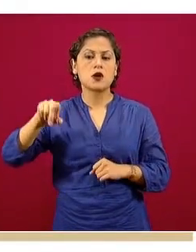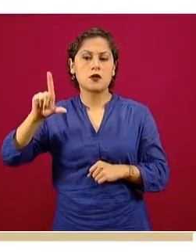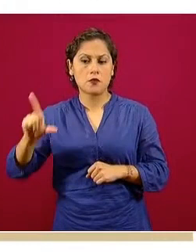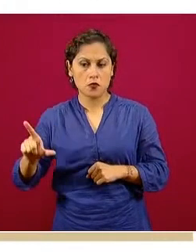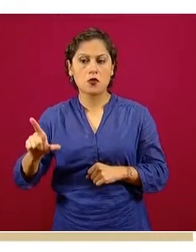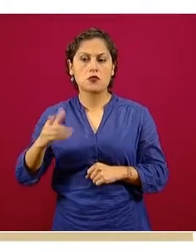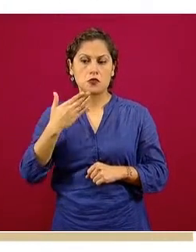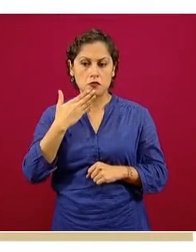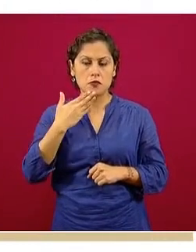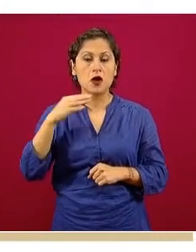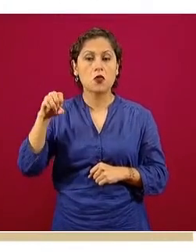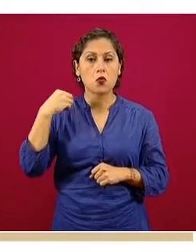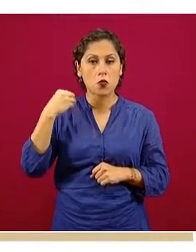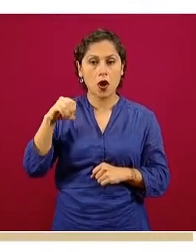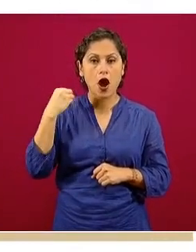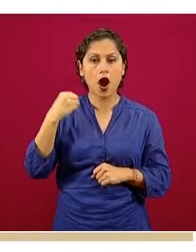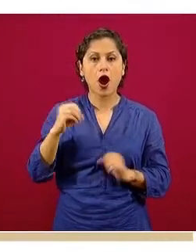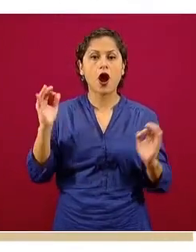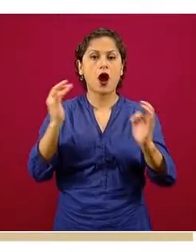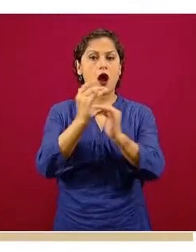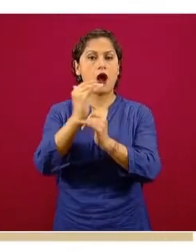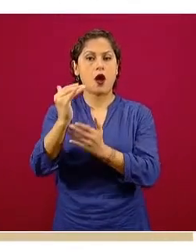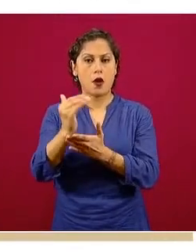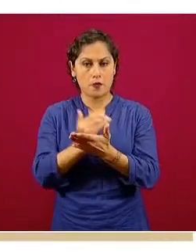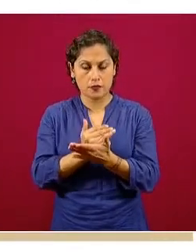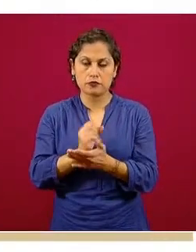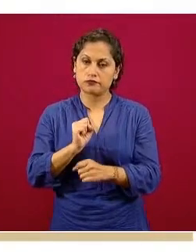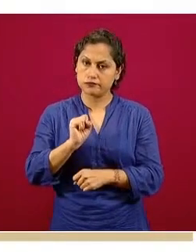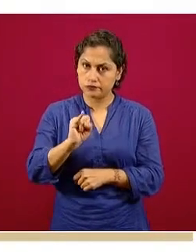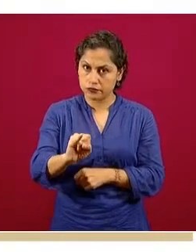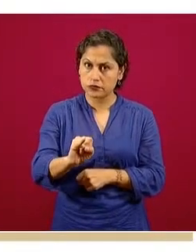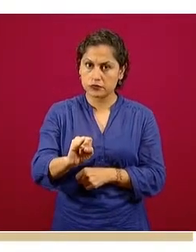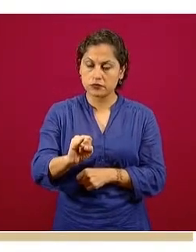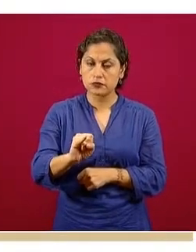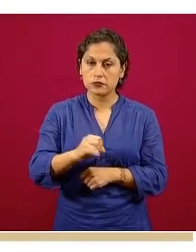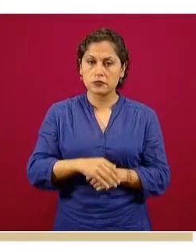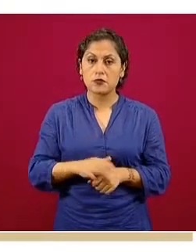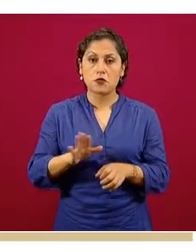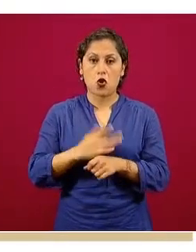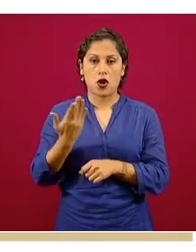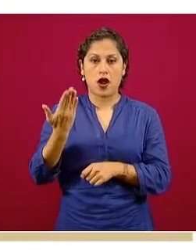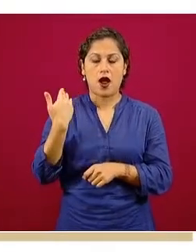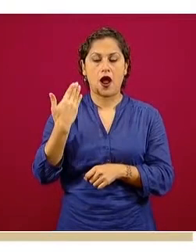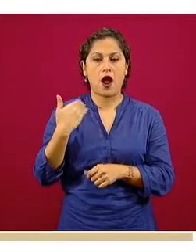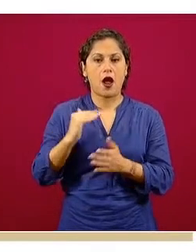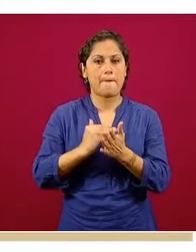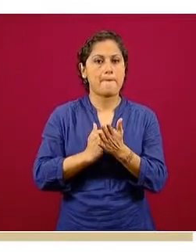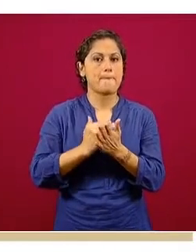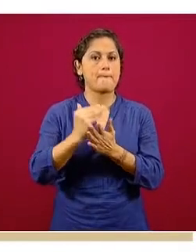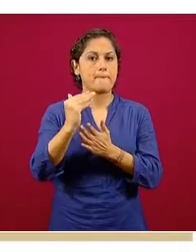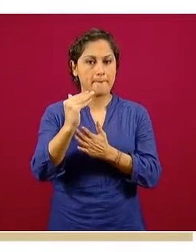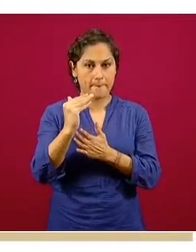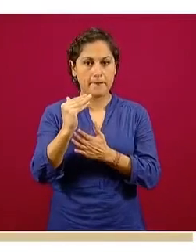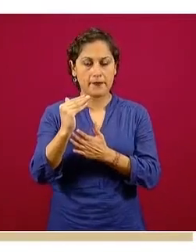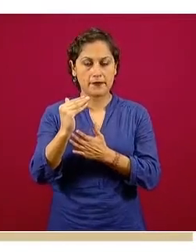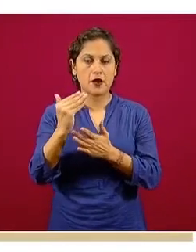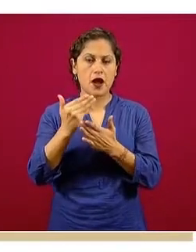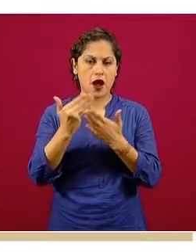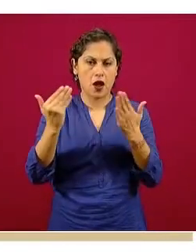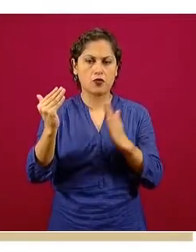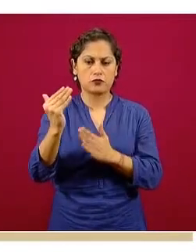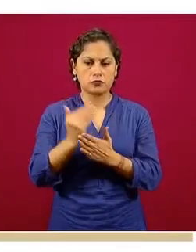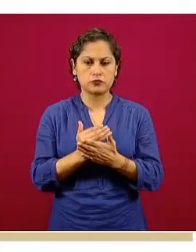disminución importante también después de haberlo visto un incremento en la semana anterior